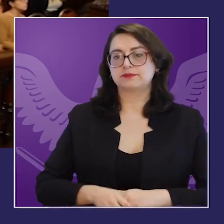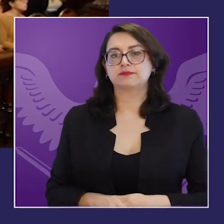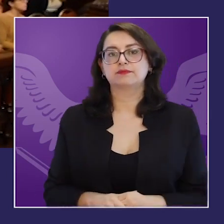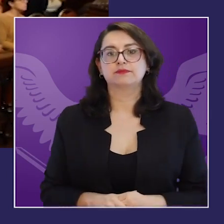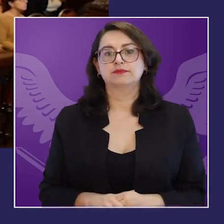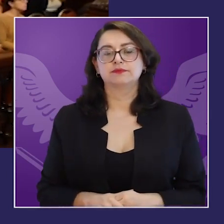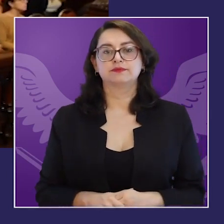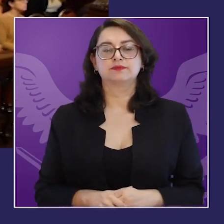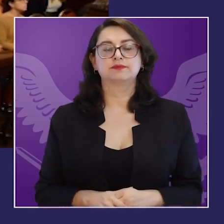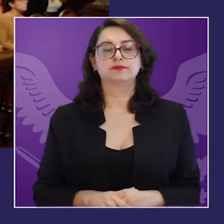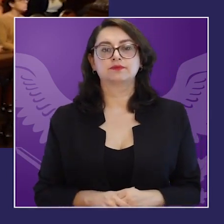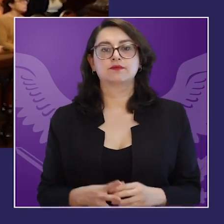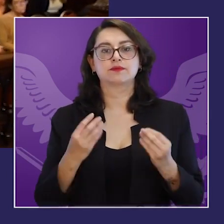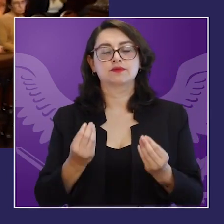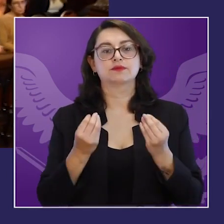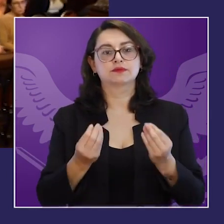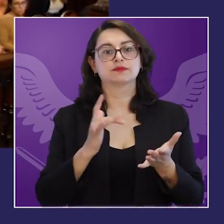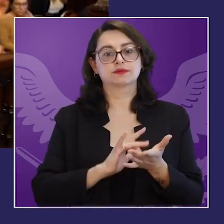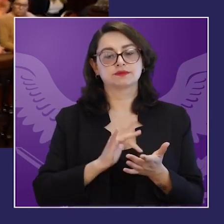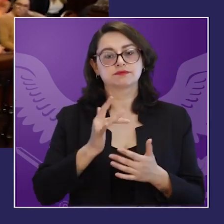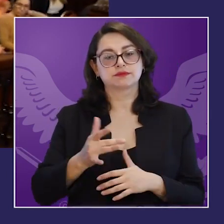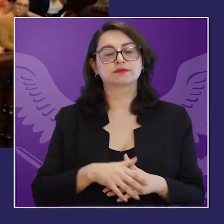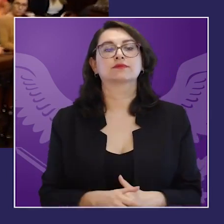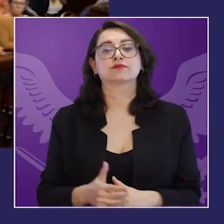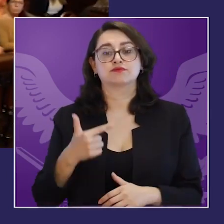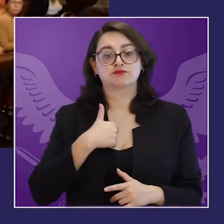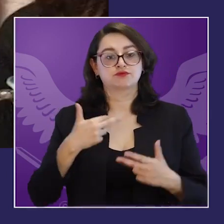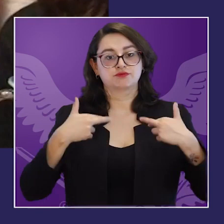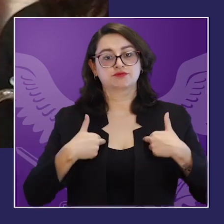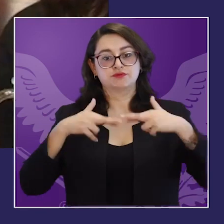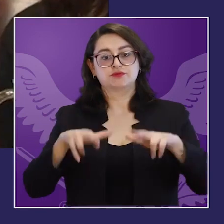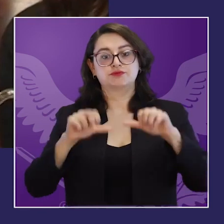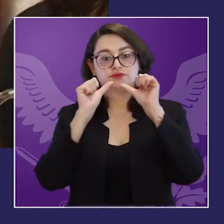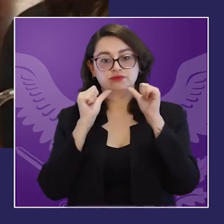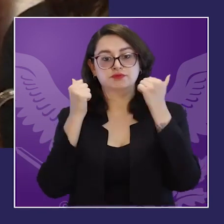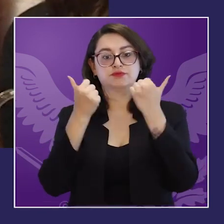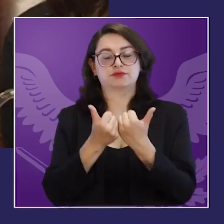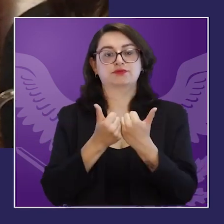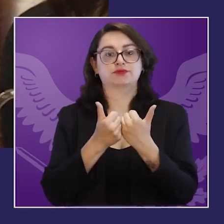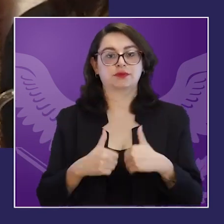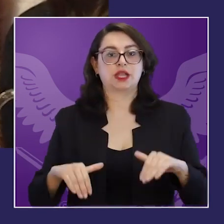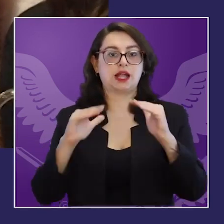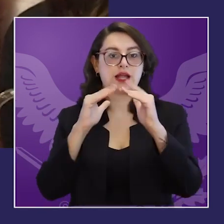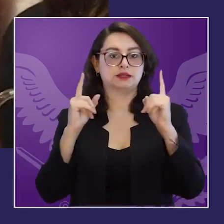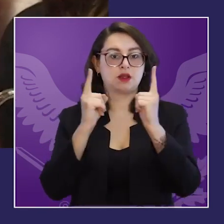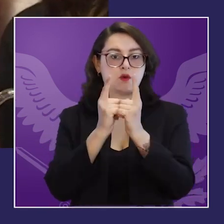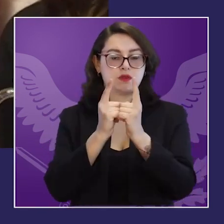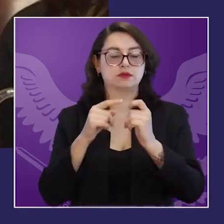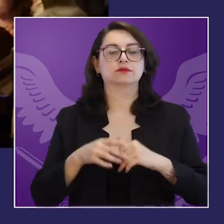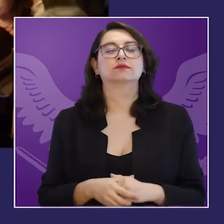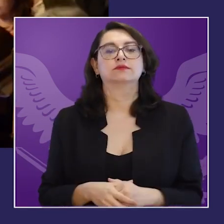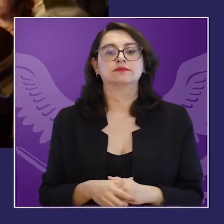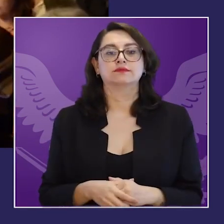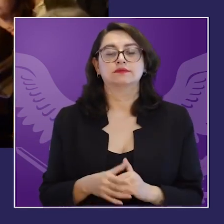muchas gracias por la invitación. Mi nombre es Montserrat Escudero y vengo en representación de la Asociación Civil La Casa del Encuentro y a reemplazar a